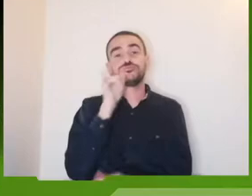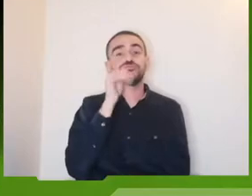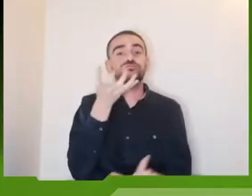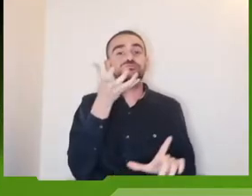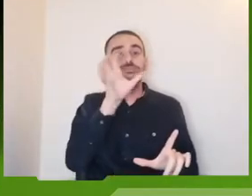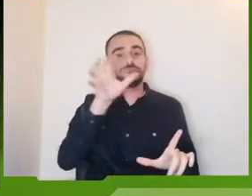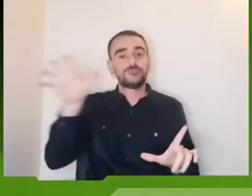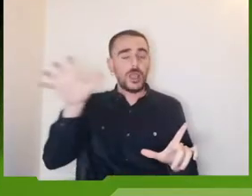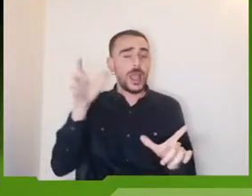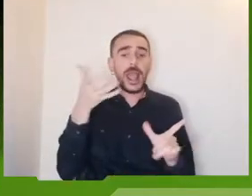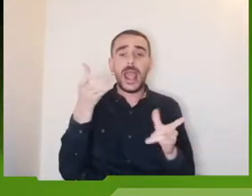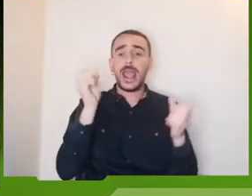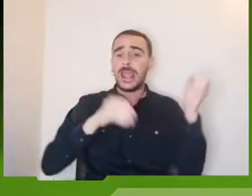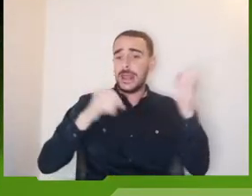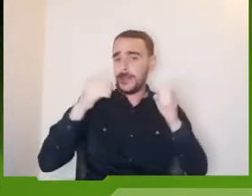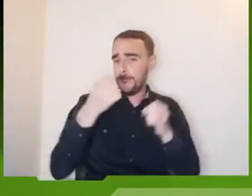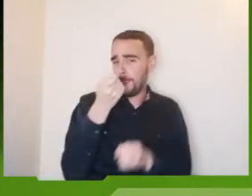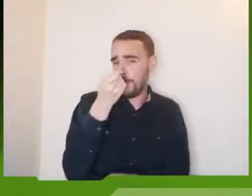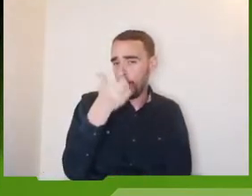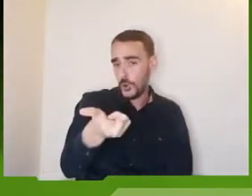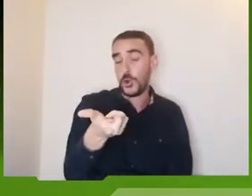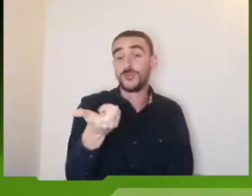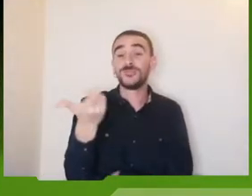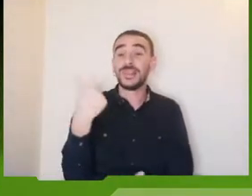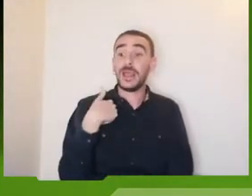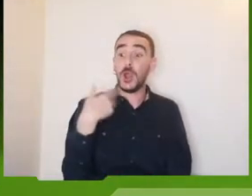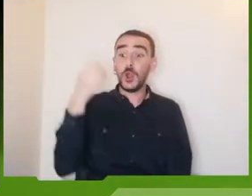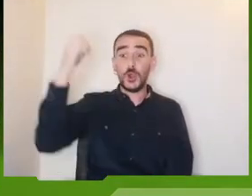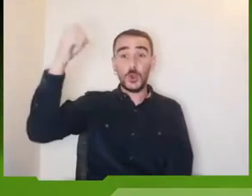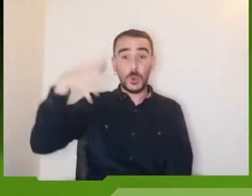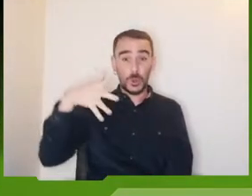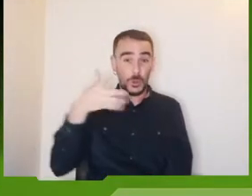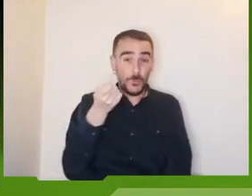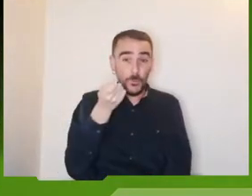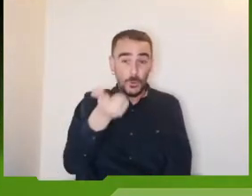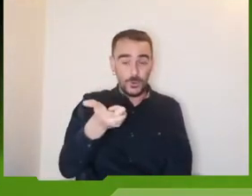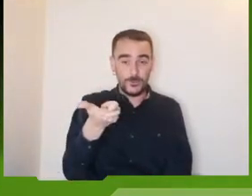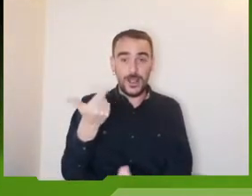me lo permite enseñar muy bien, pero tengo una cebolla picada.